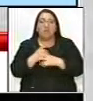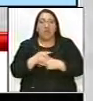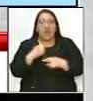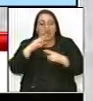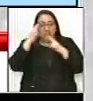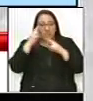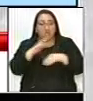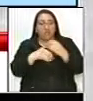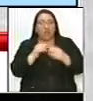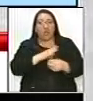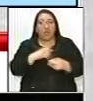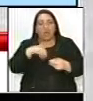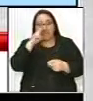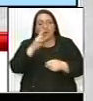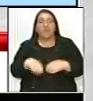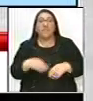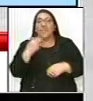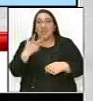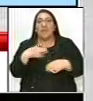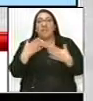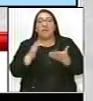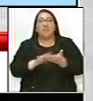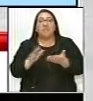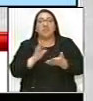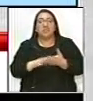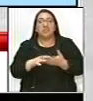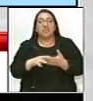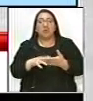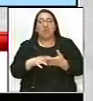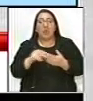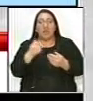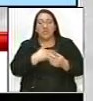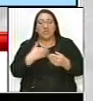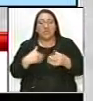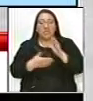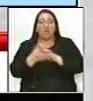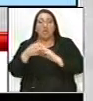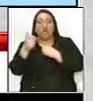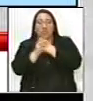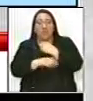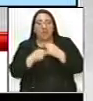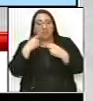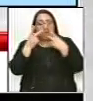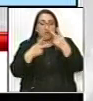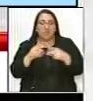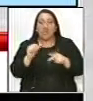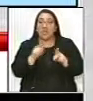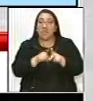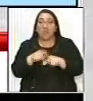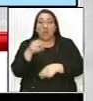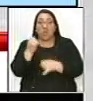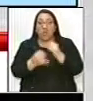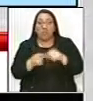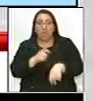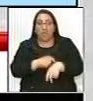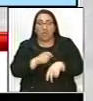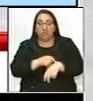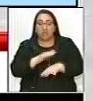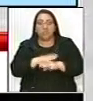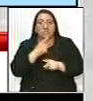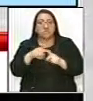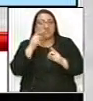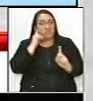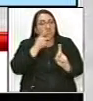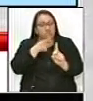nacional. 3. Autorizar al Presidente de la República para salir del país de acuerdo a ley. Y 4. Pronunciarse en última instancia sobre las